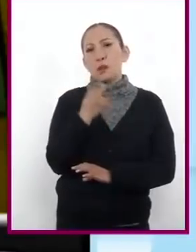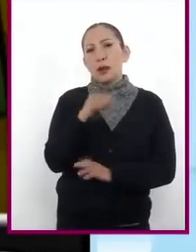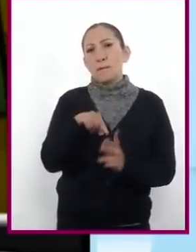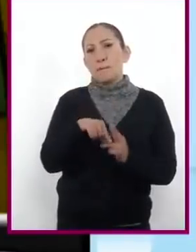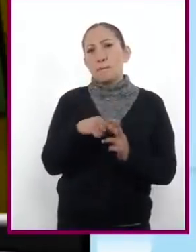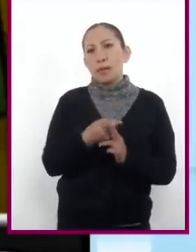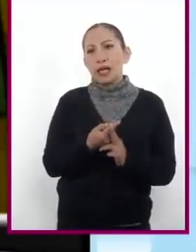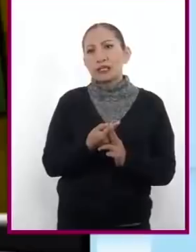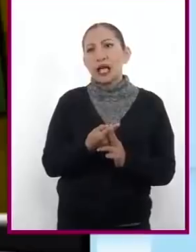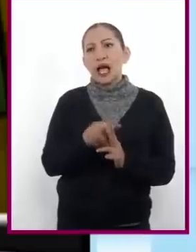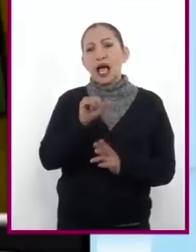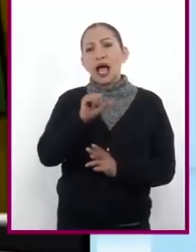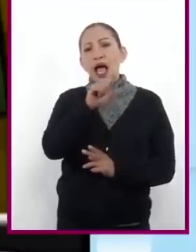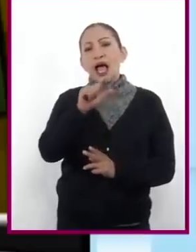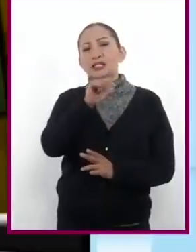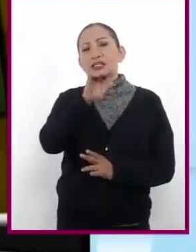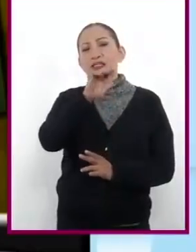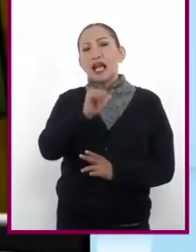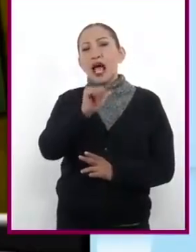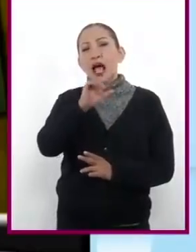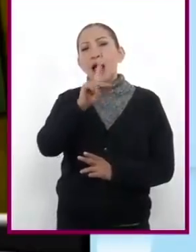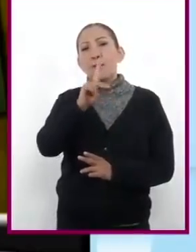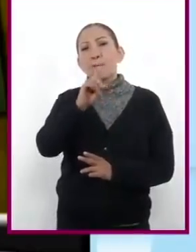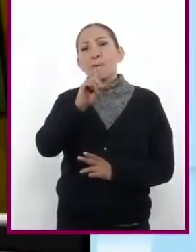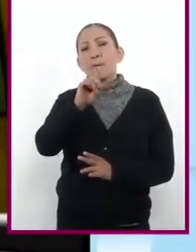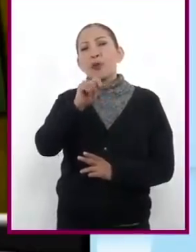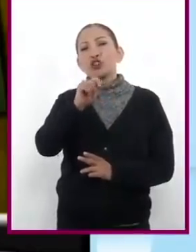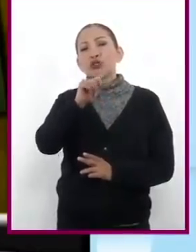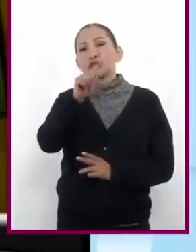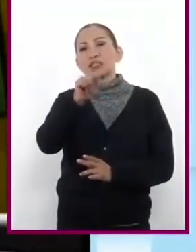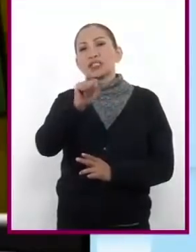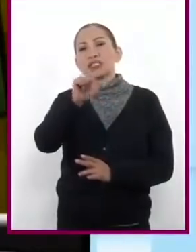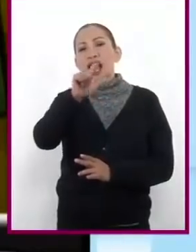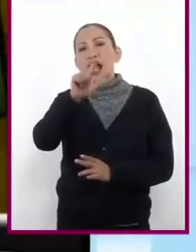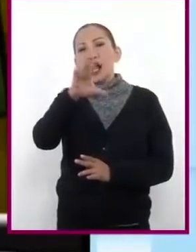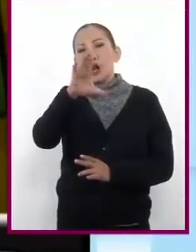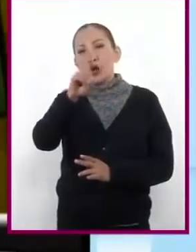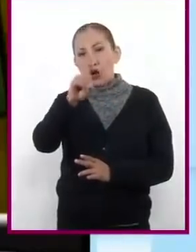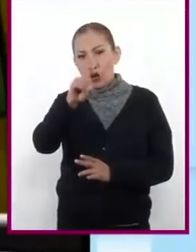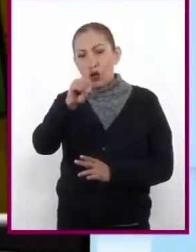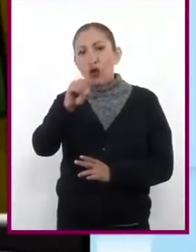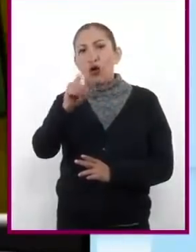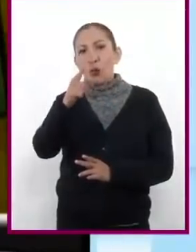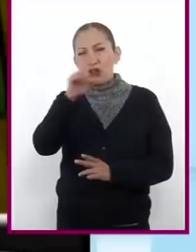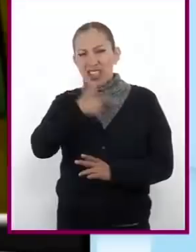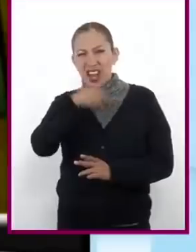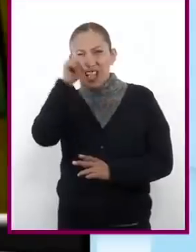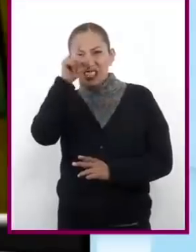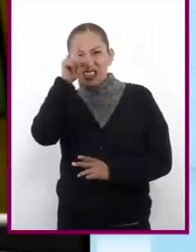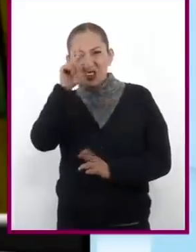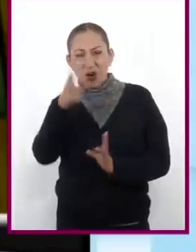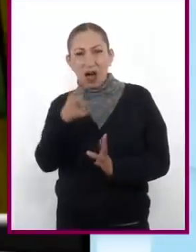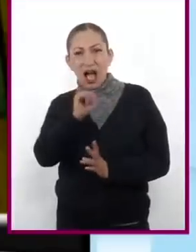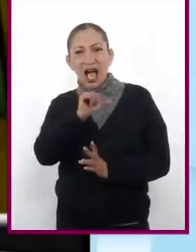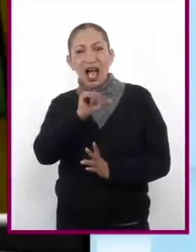está bien, Azcapotzalco, nomás que tiene unos acentos, como